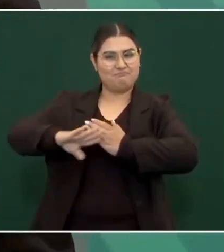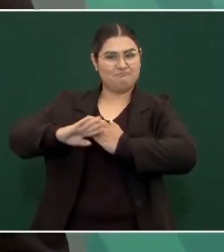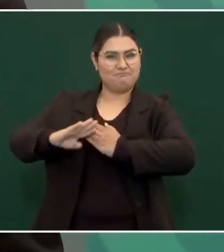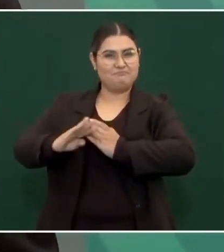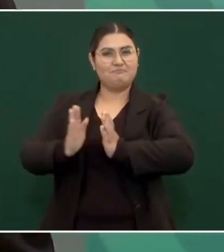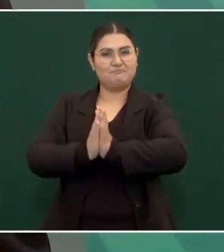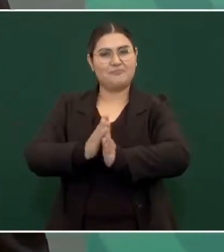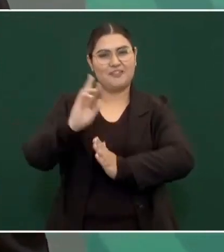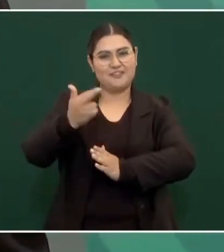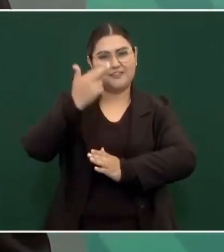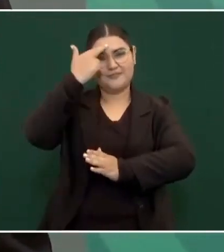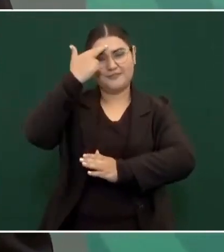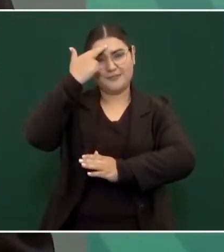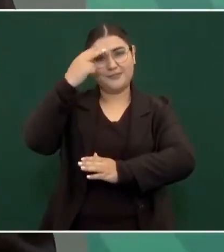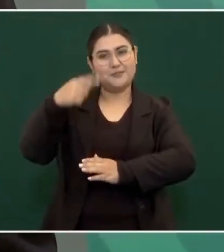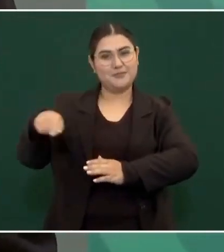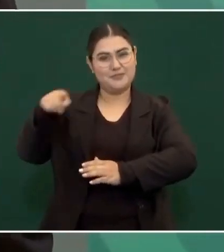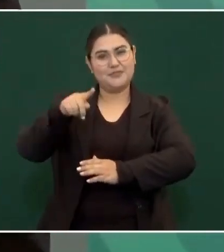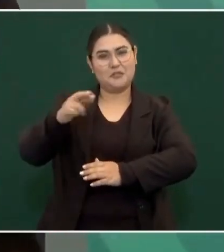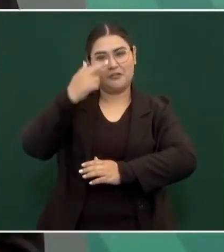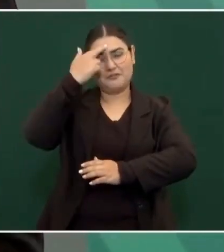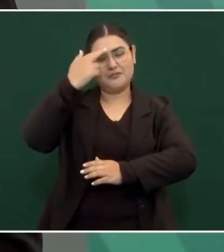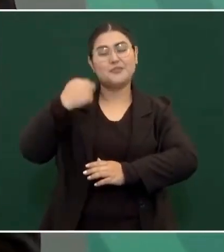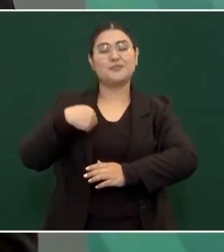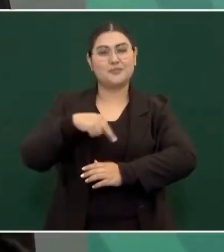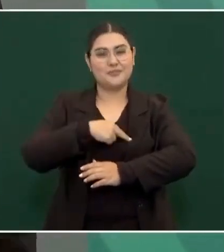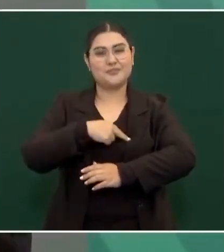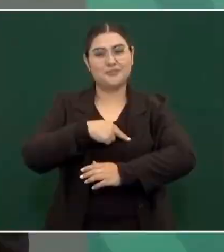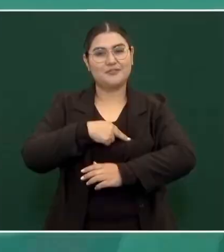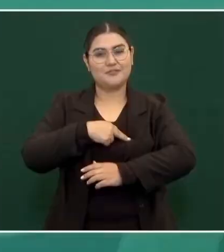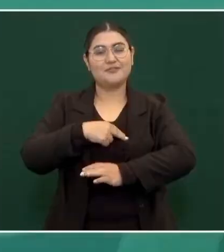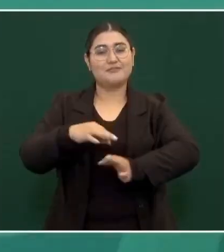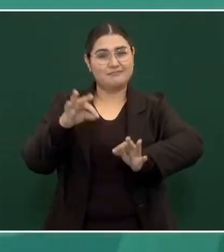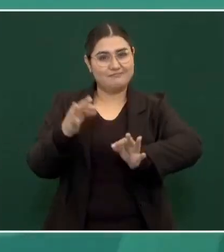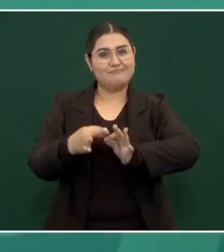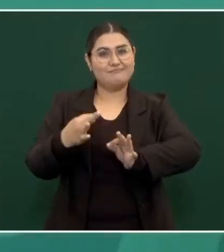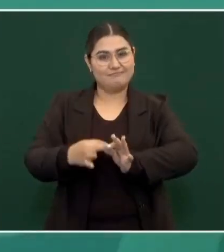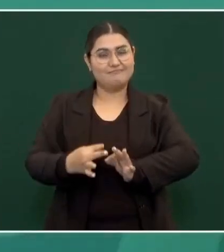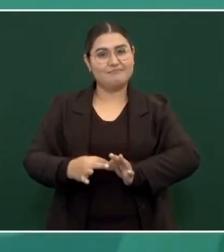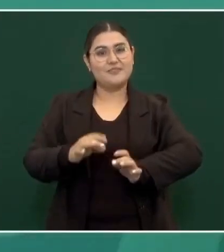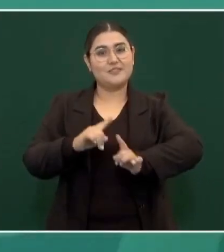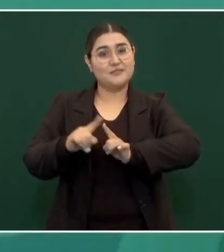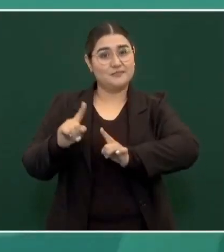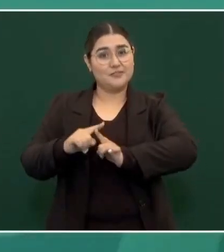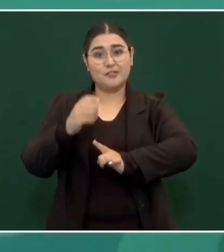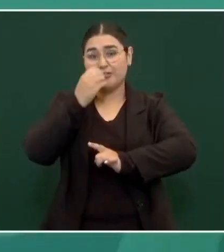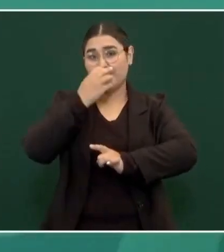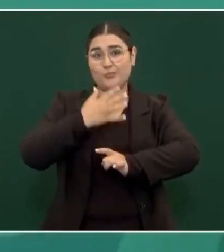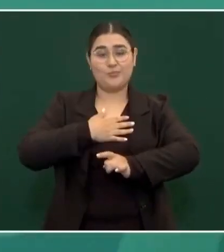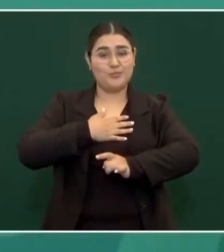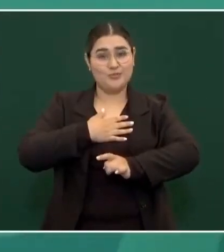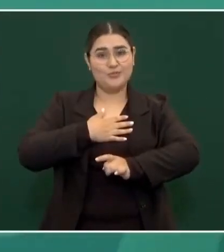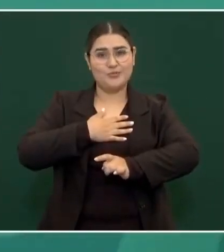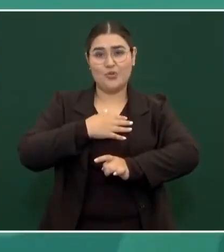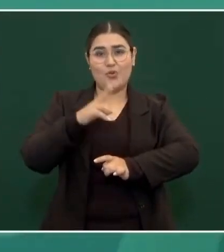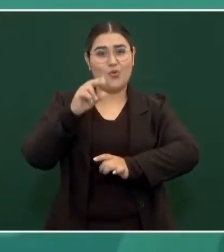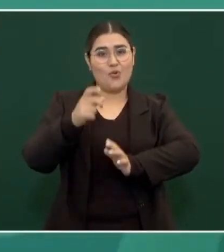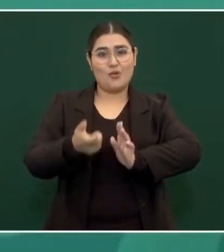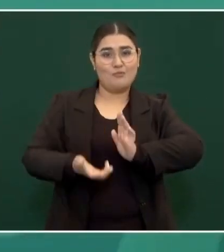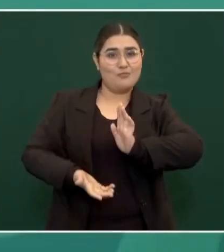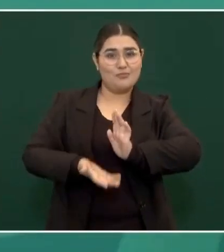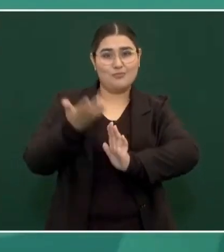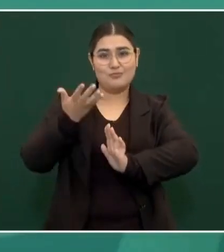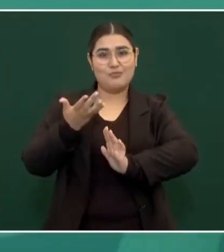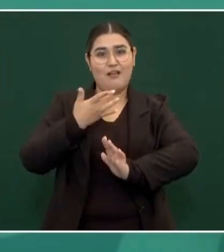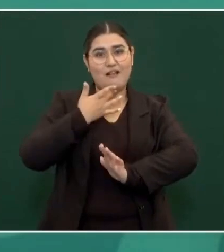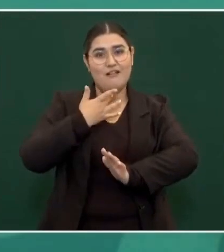cumplimos o que estamos cumpliendo el compromiso de no aumentar el precio de las